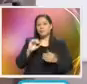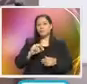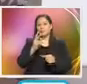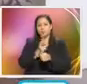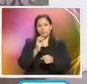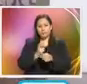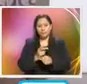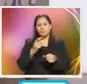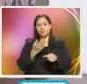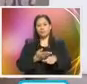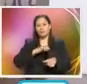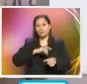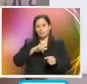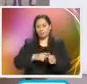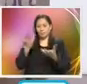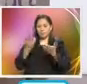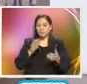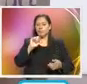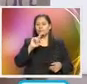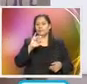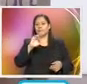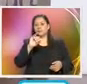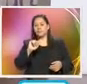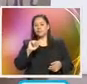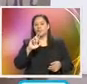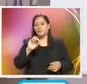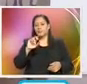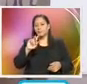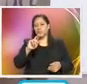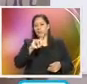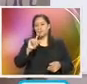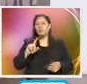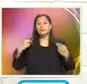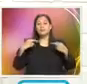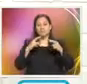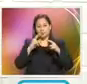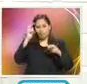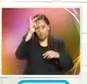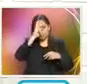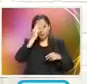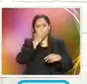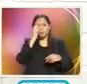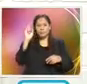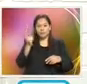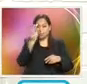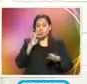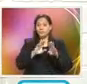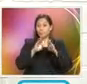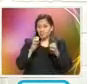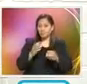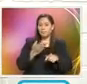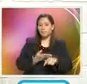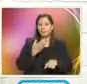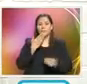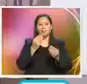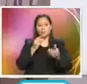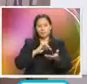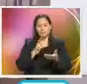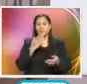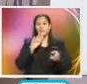Nuestra invitada muy especial se encuentra con nosotros Alicia Migoni Rodríguez, quien es profesora de Psicología de la UNAM. ¿Cómo está? Muy bien, muchas